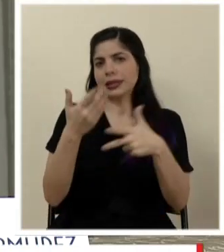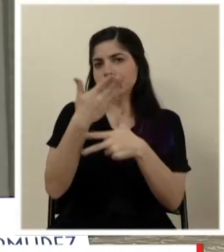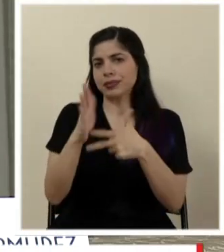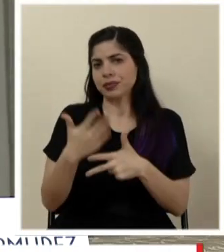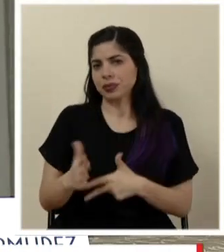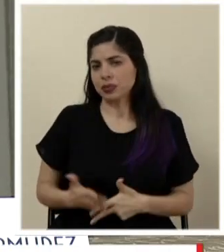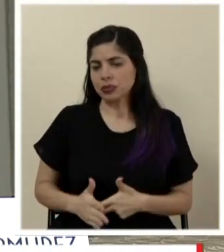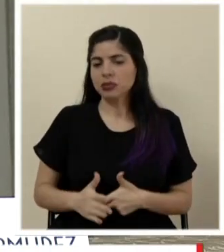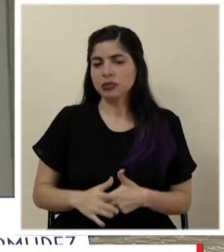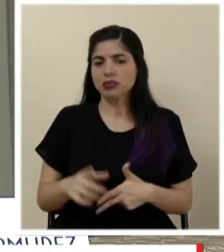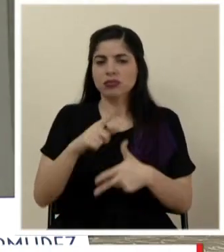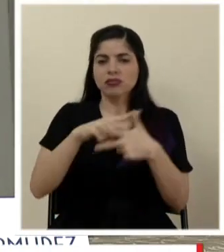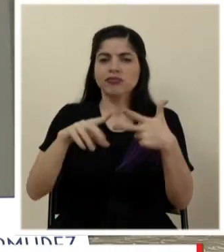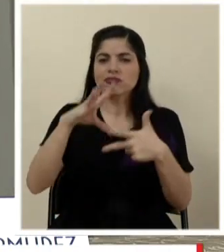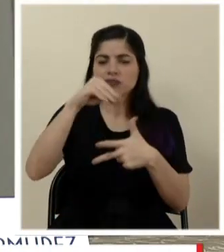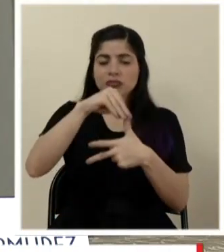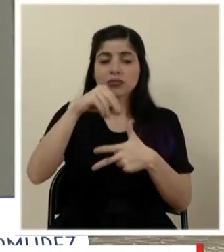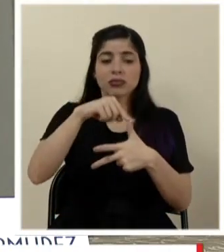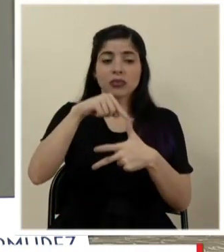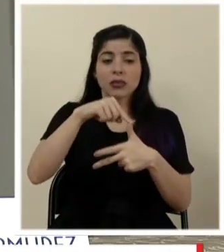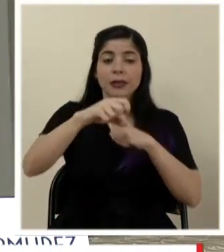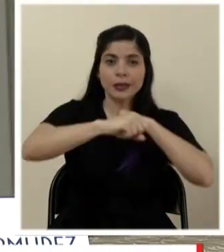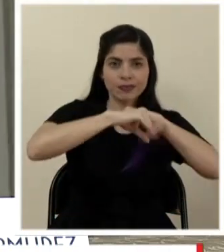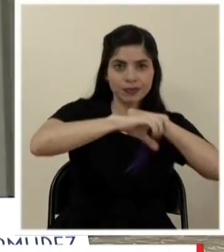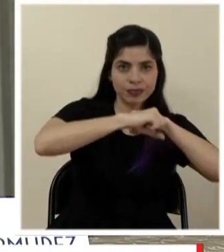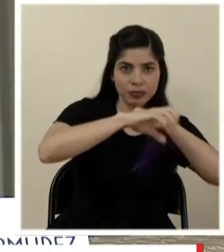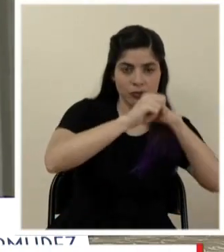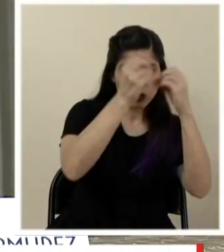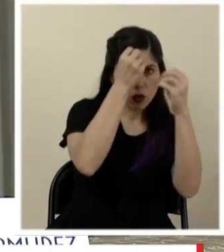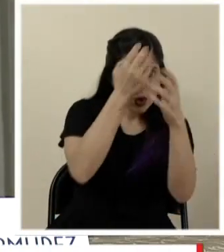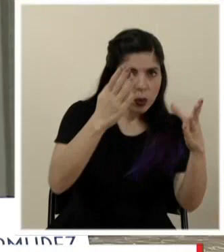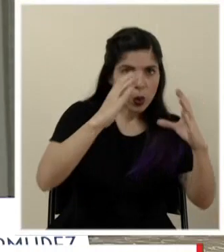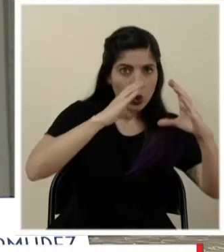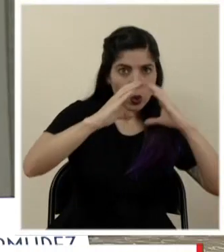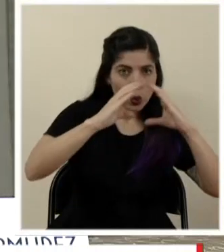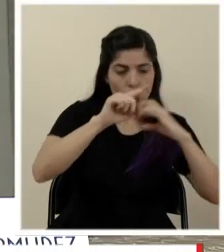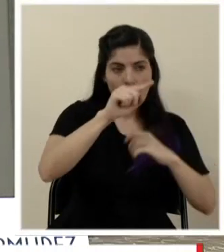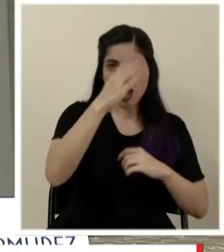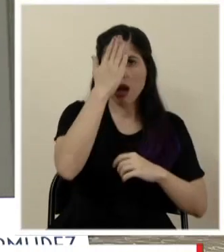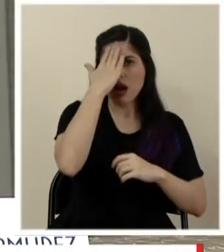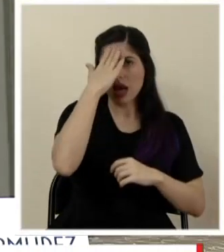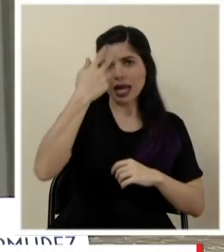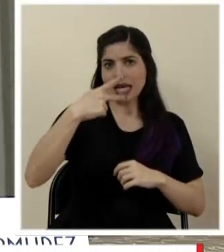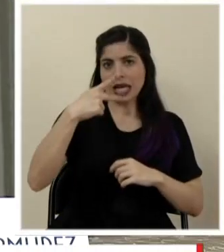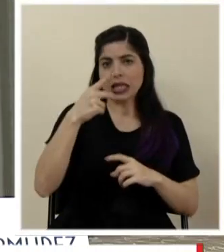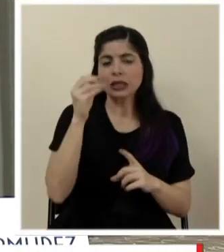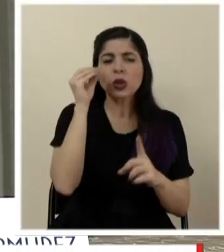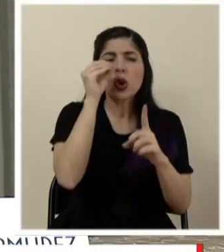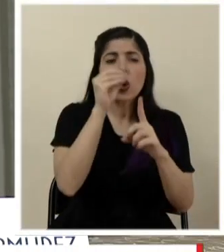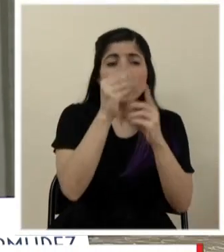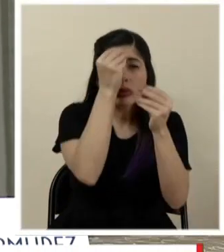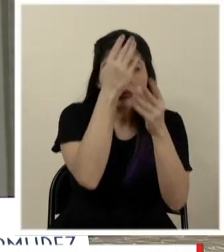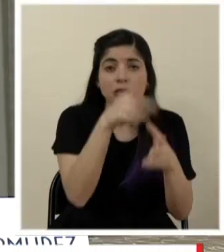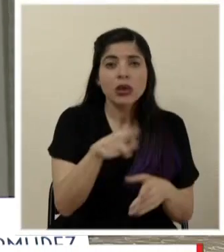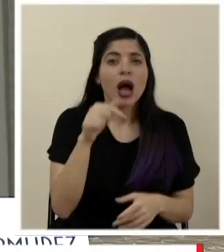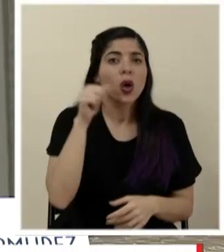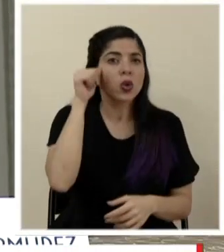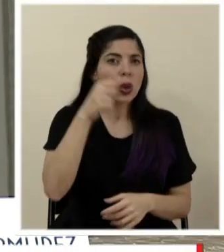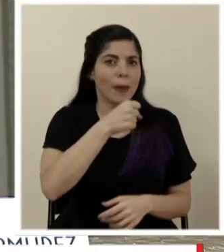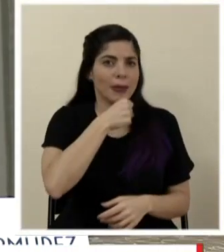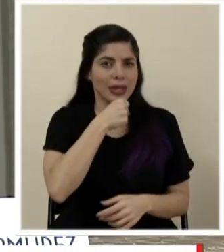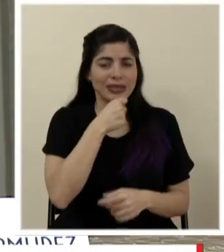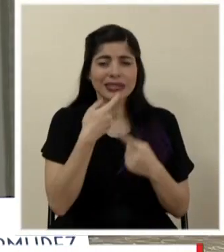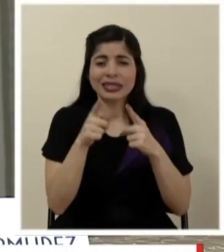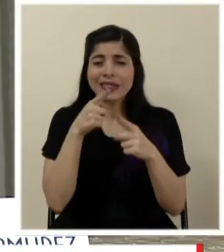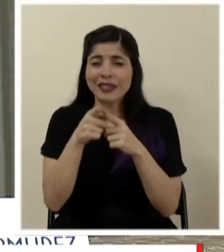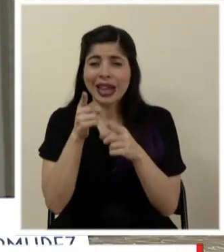componentes que incluyen una campaña de información y comunicación de riesgo dirigida a los adultos mayores por todos los canales